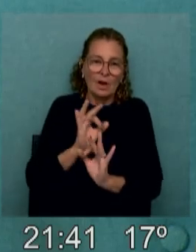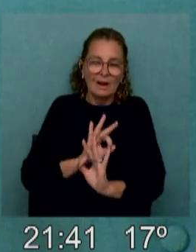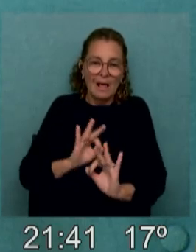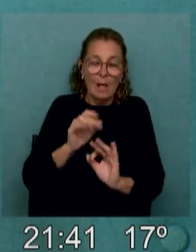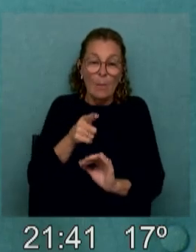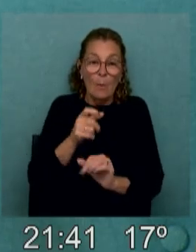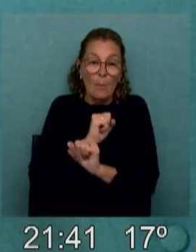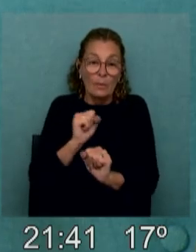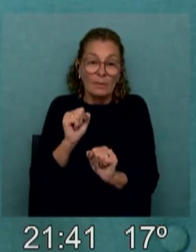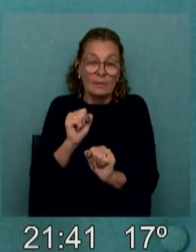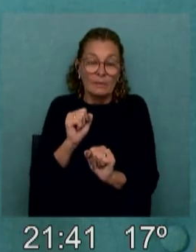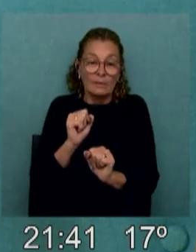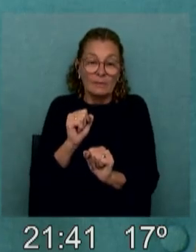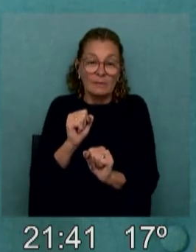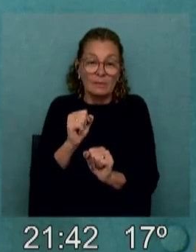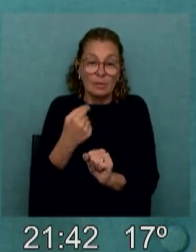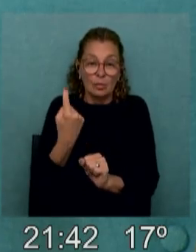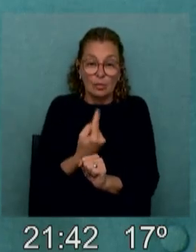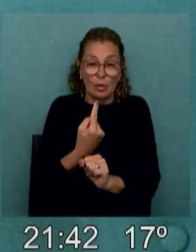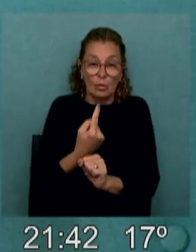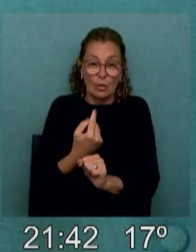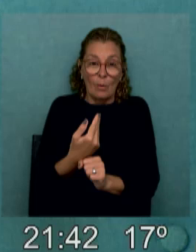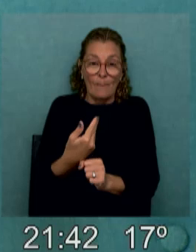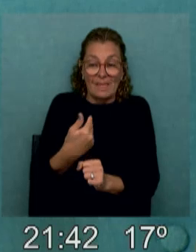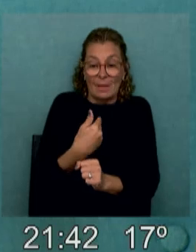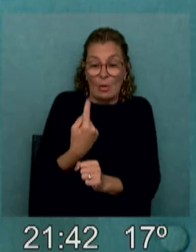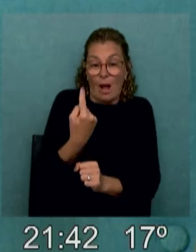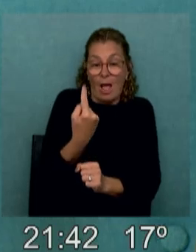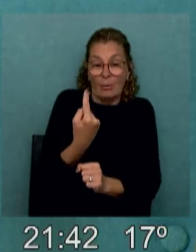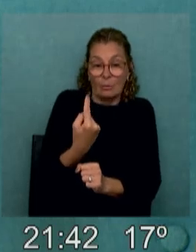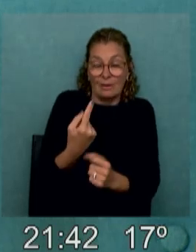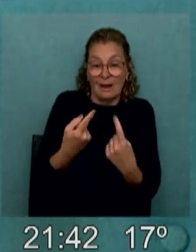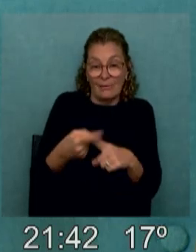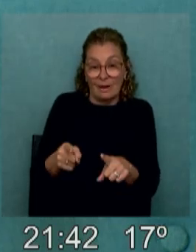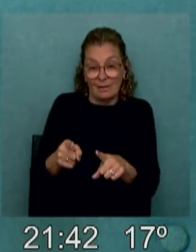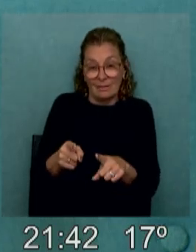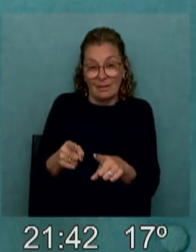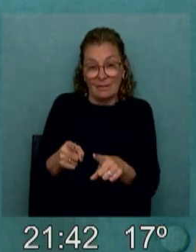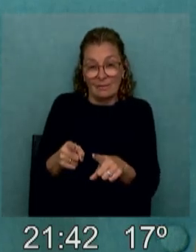podés... Digamos, sos solo vos demandándote. Eso es la diferencia, estar...